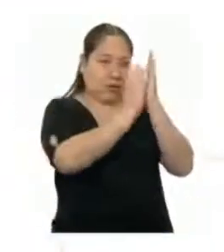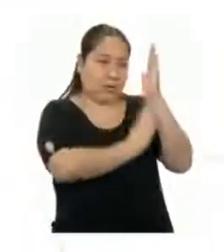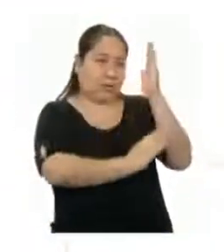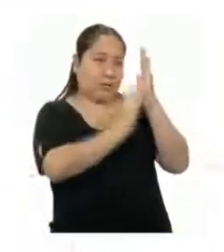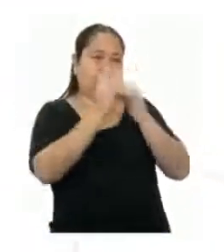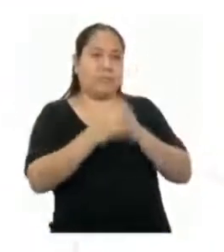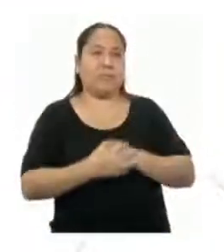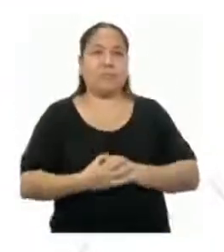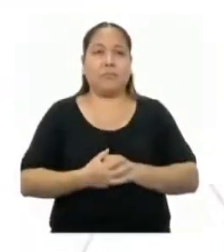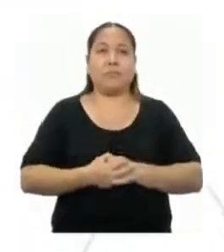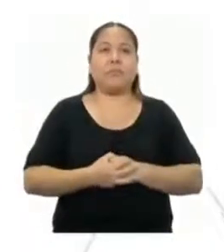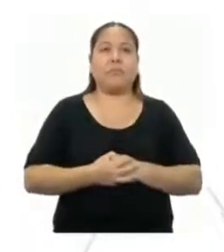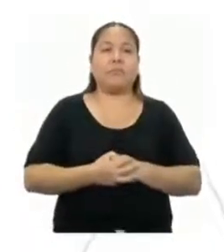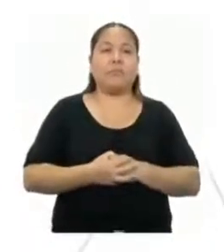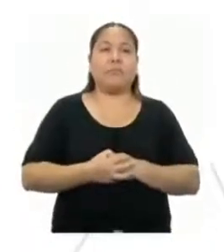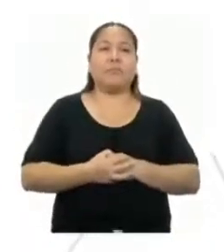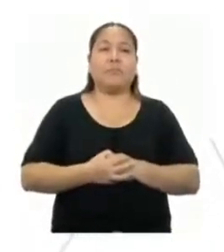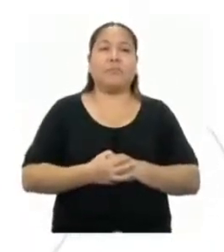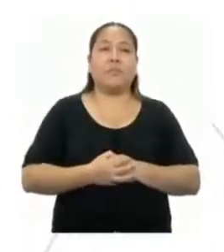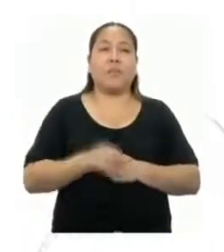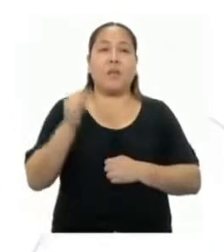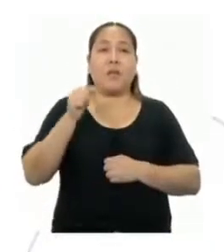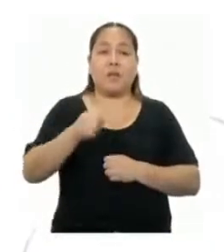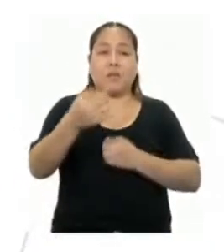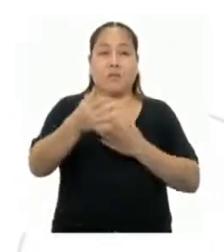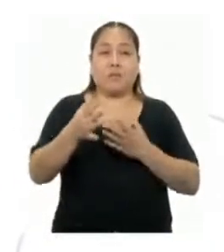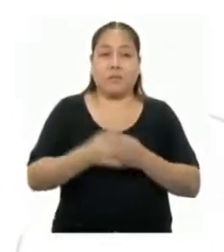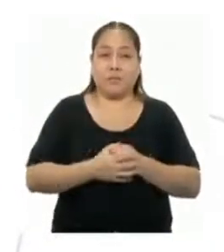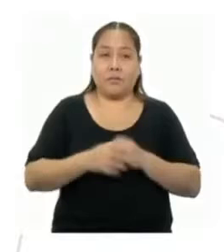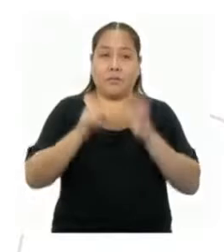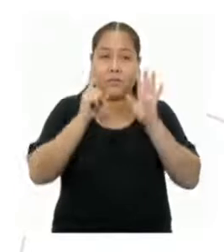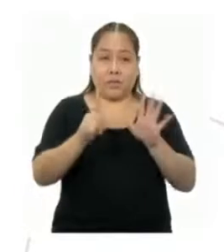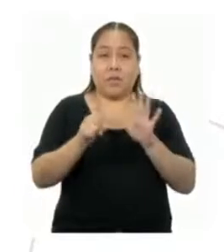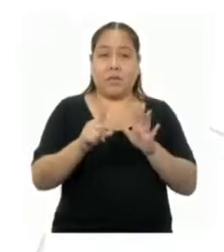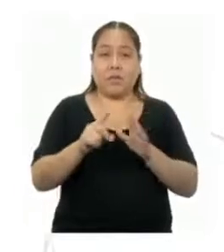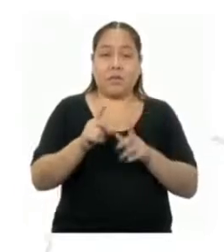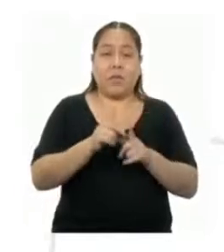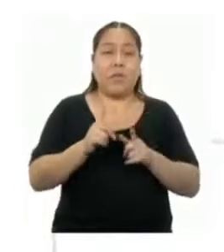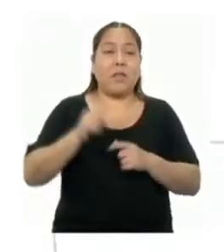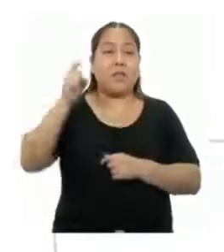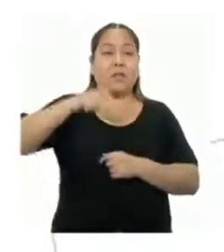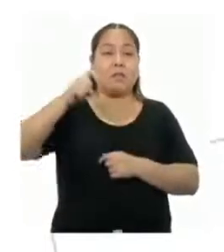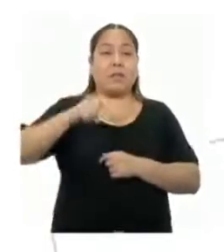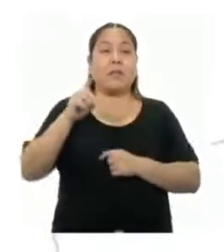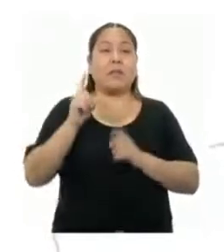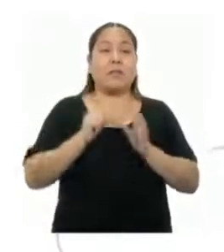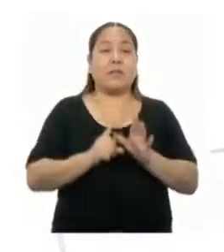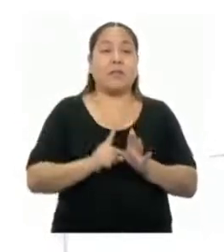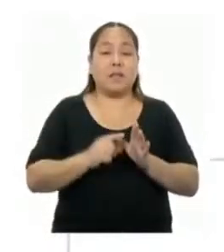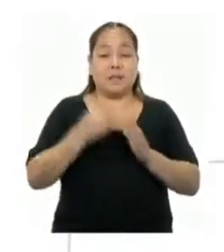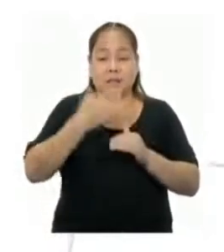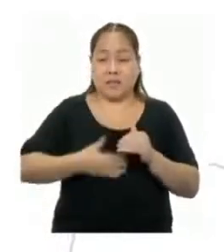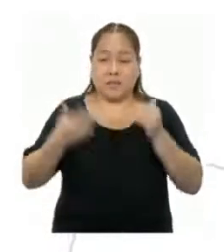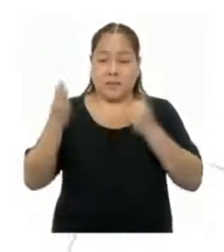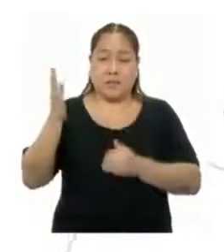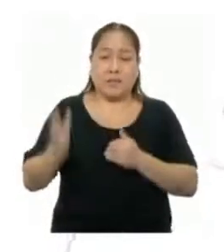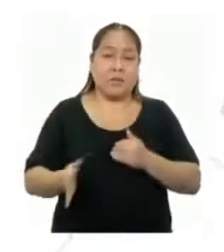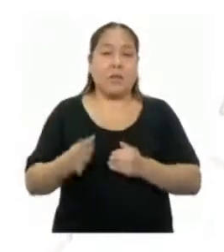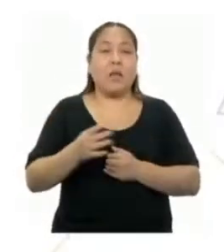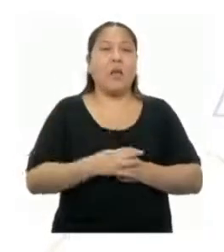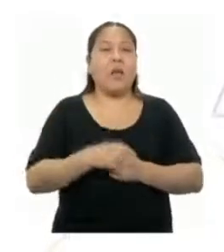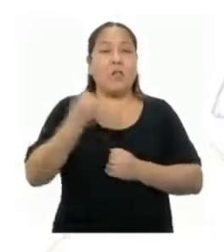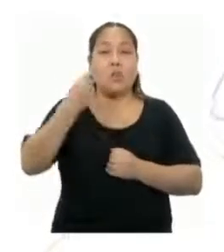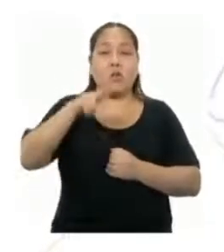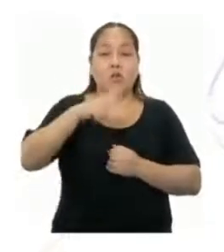mi tablita. Para un prisma hexagonal, si son 6 lados, necesitaría 6 aristas laterales y 12